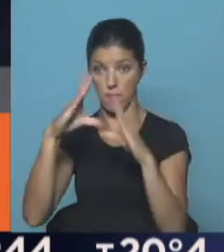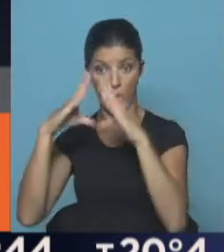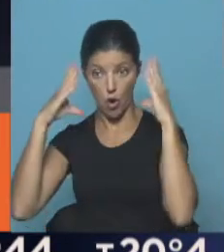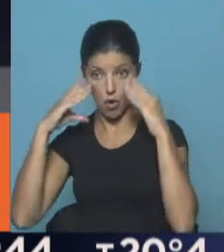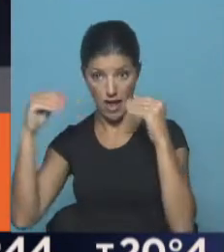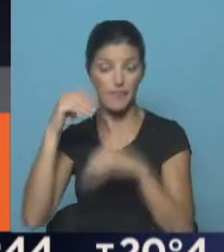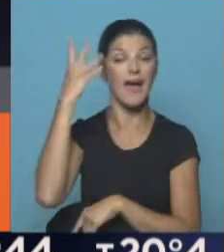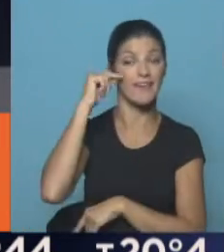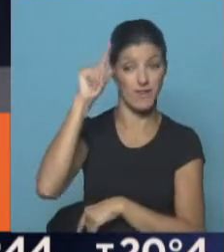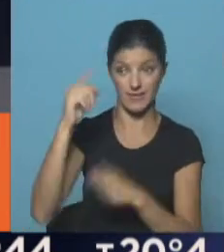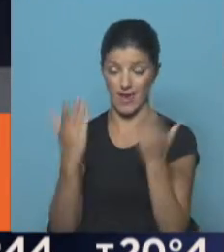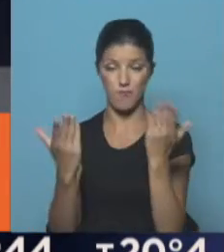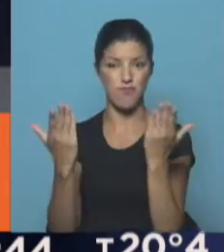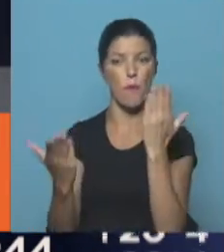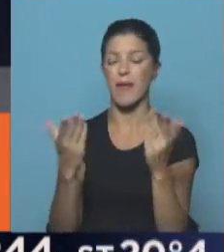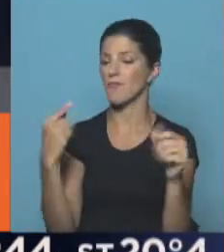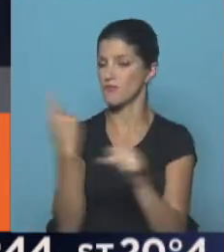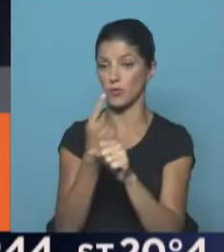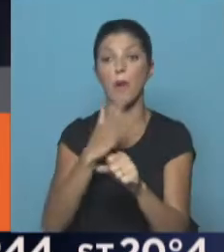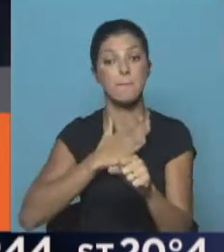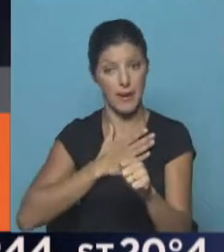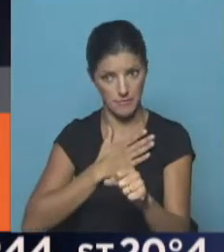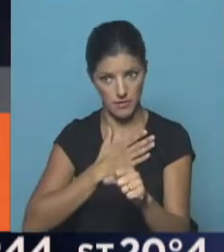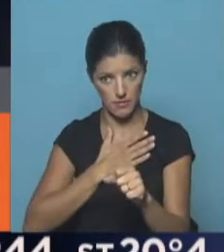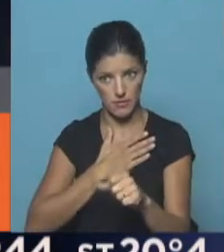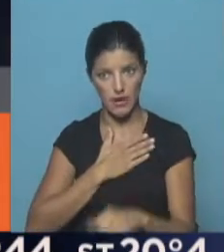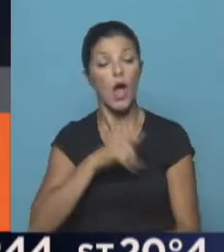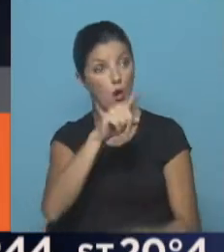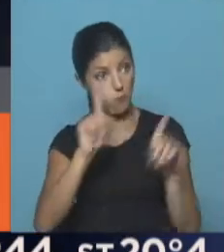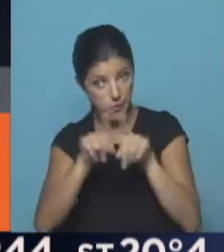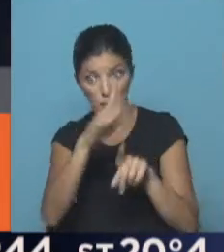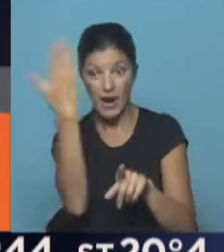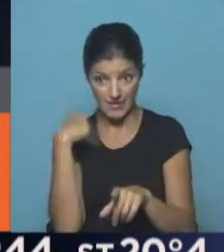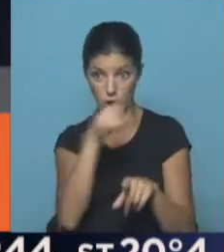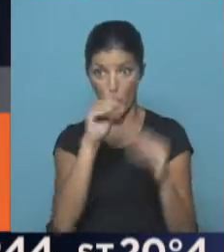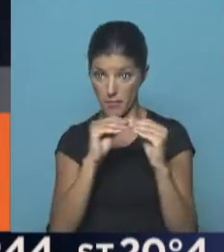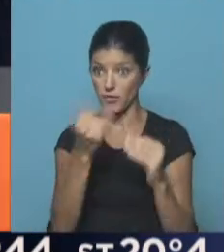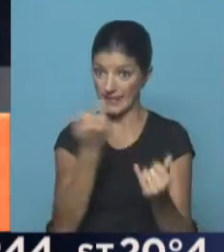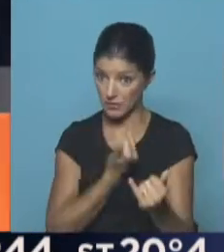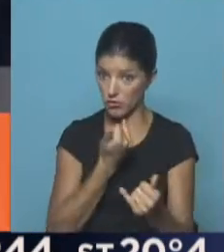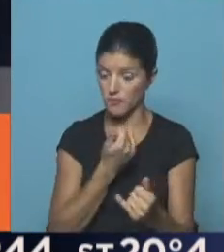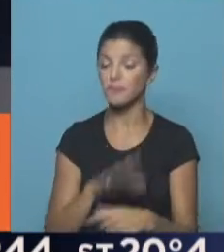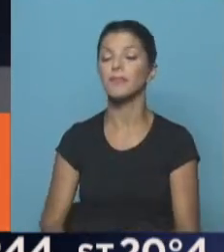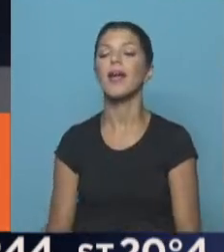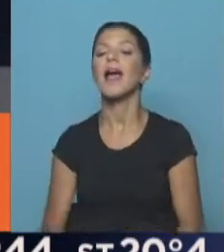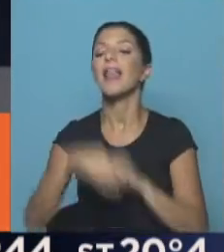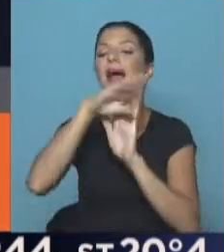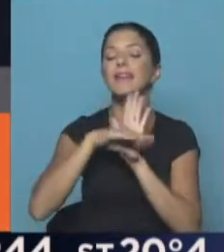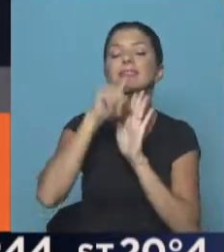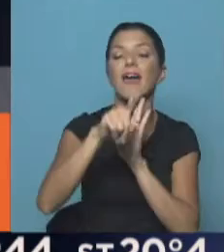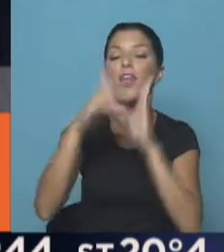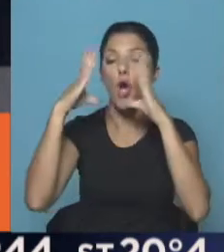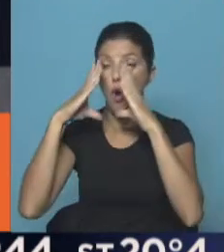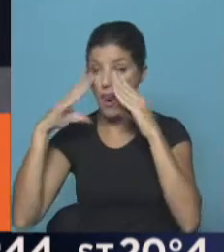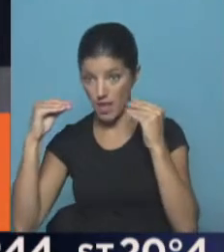de Francia. No es comparable el fenómeno, sigo en la línea de Jorge, no se puede comparar las características propias de los holandeses,